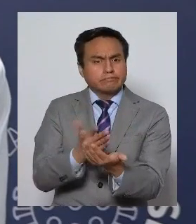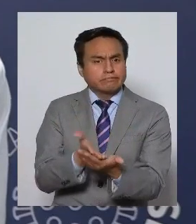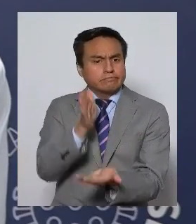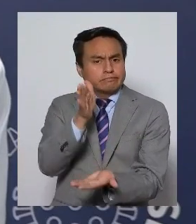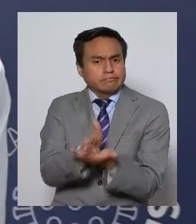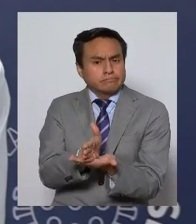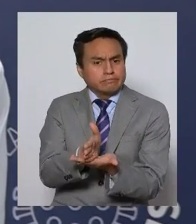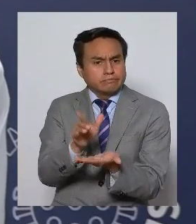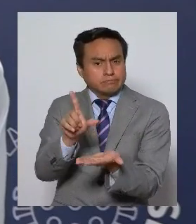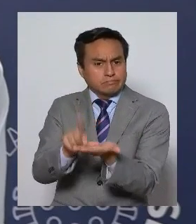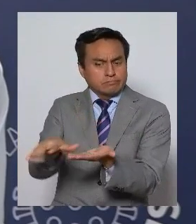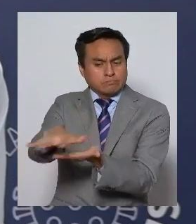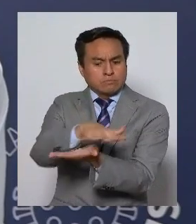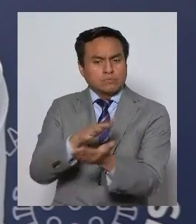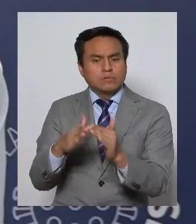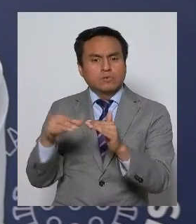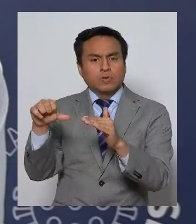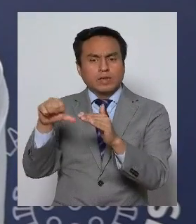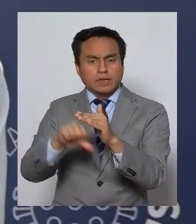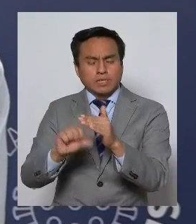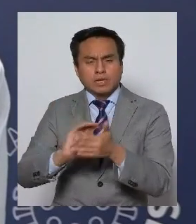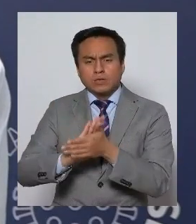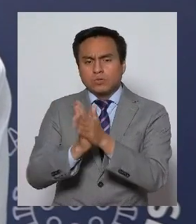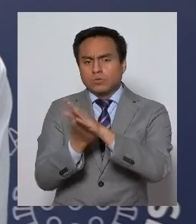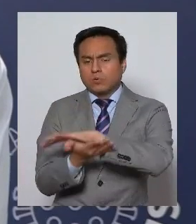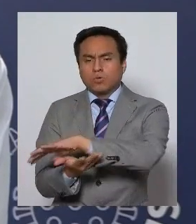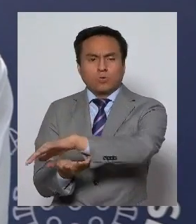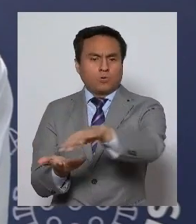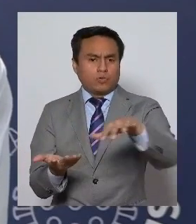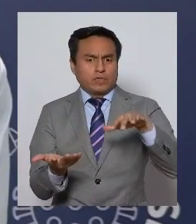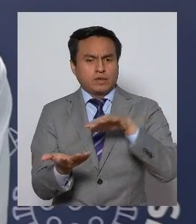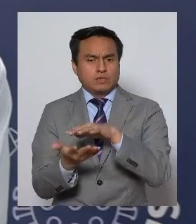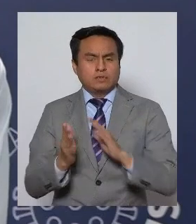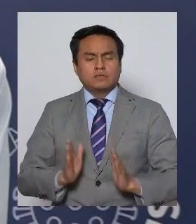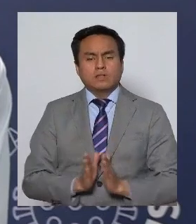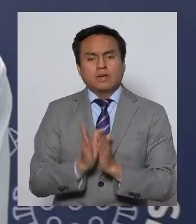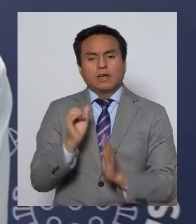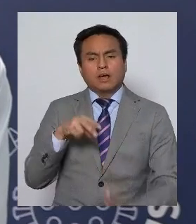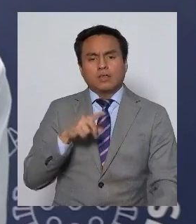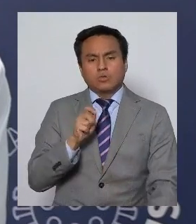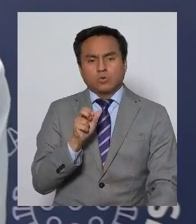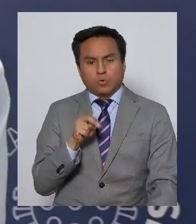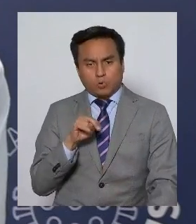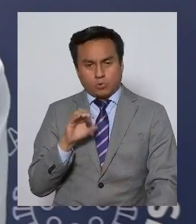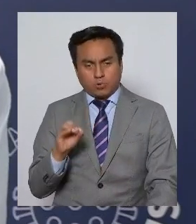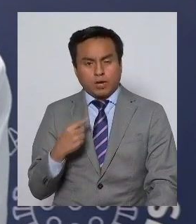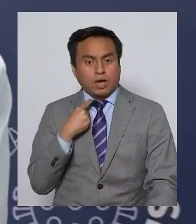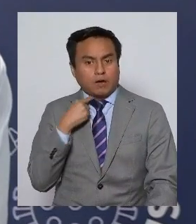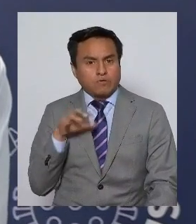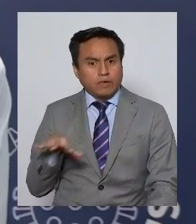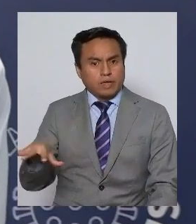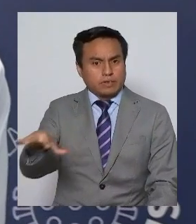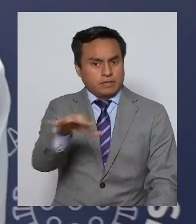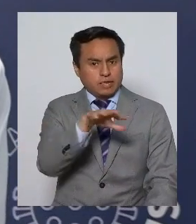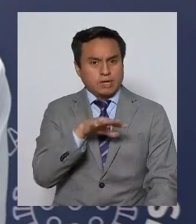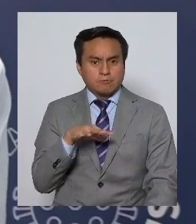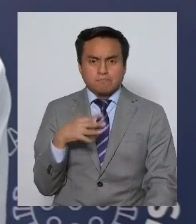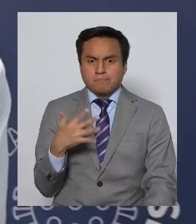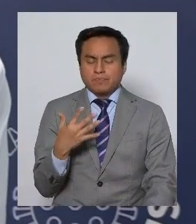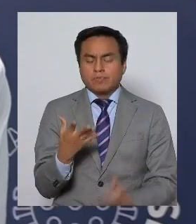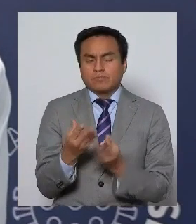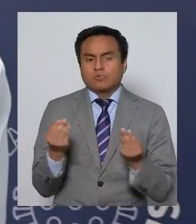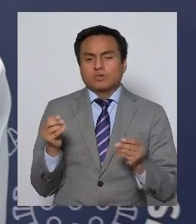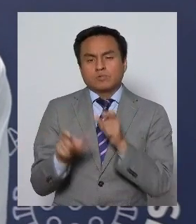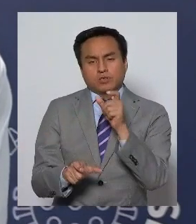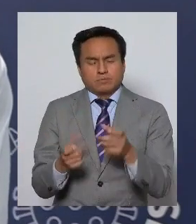en lugar de hacer una cuarentena en toda la provincia de San Antonio que afecta a decenas de